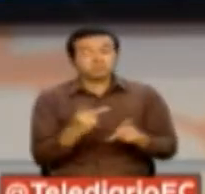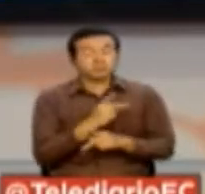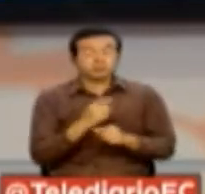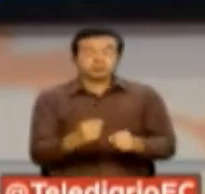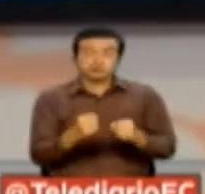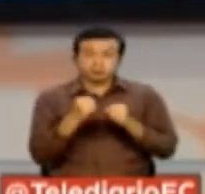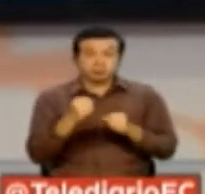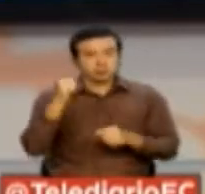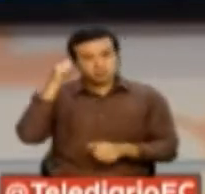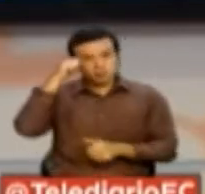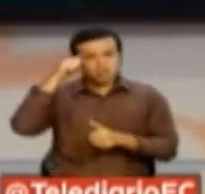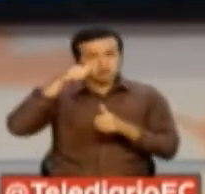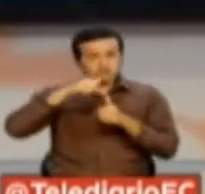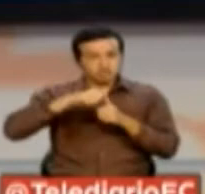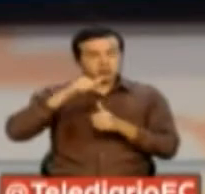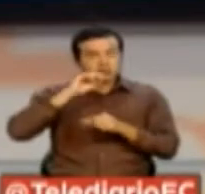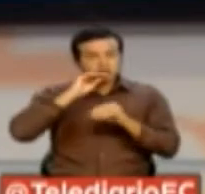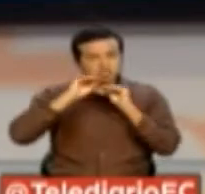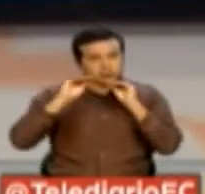recordemos